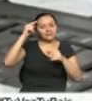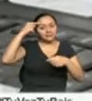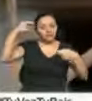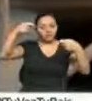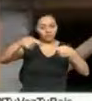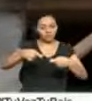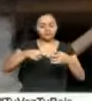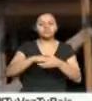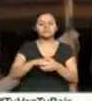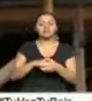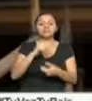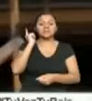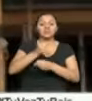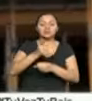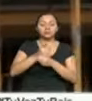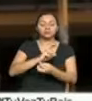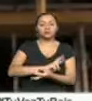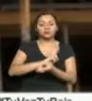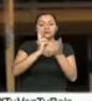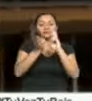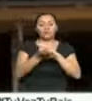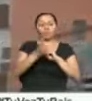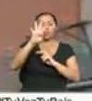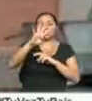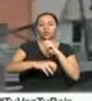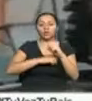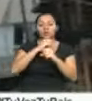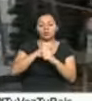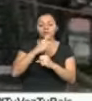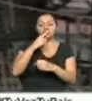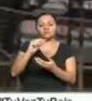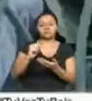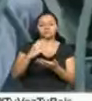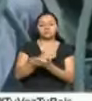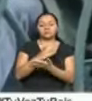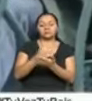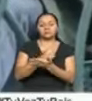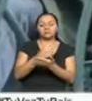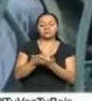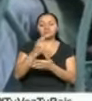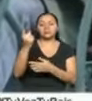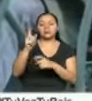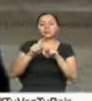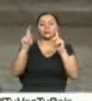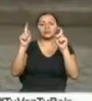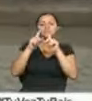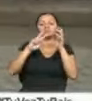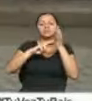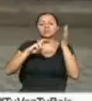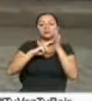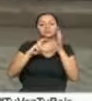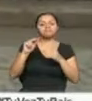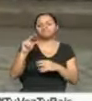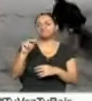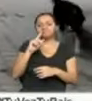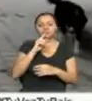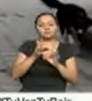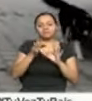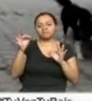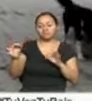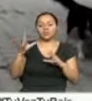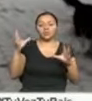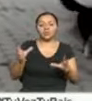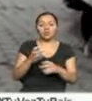disposición reformatoria que extiende a 48 meses el pago por las ganancias extraordinarias que deberán hacer las empresas mineras, después de recuperar